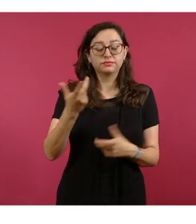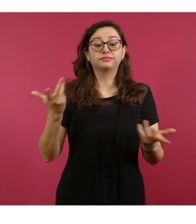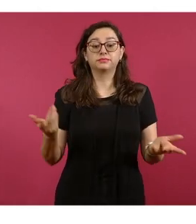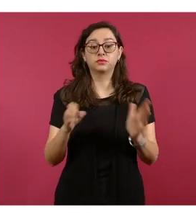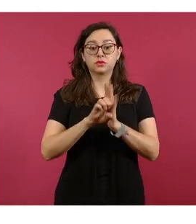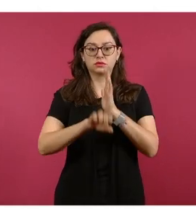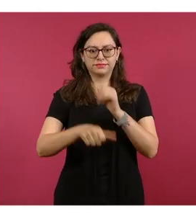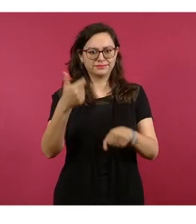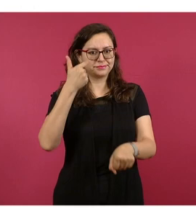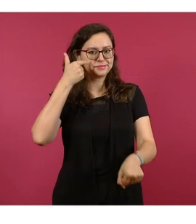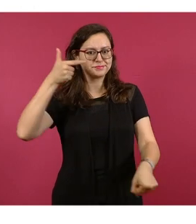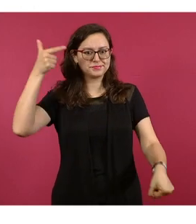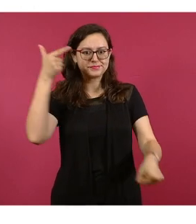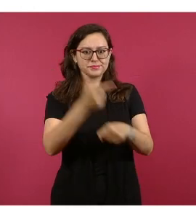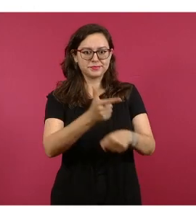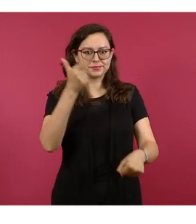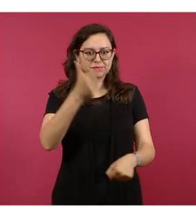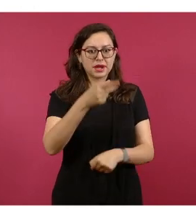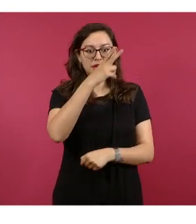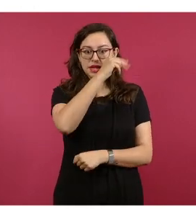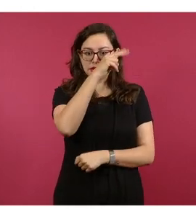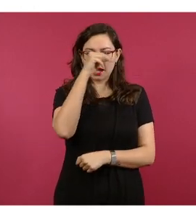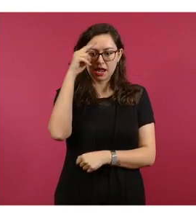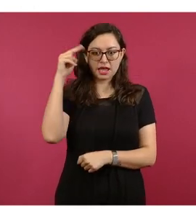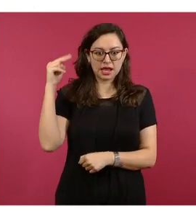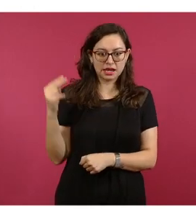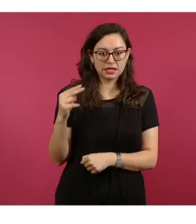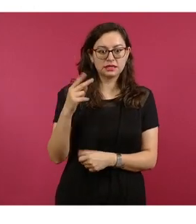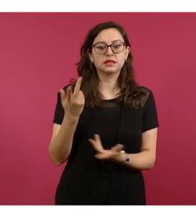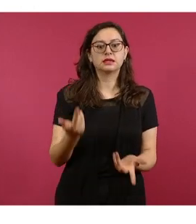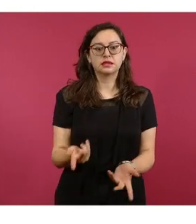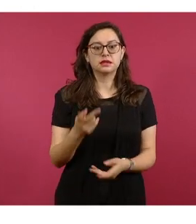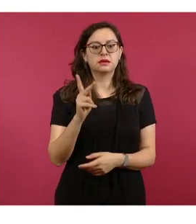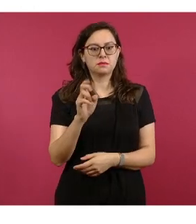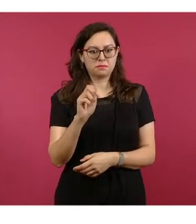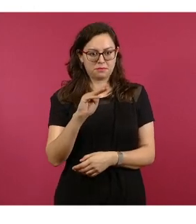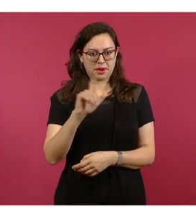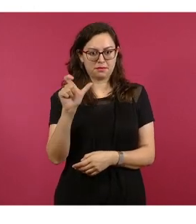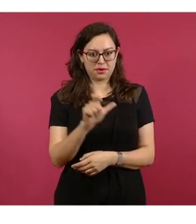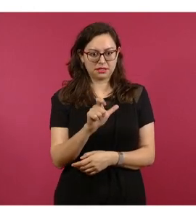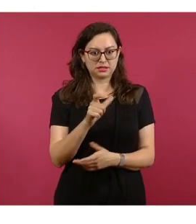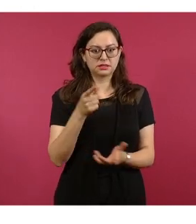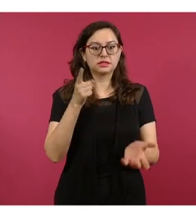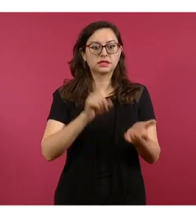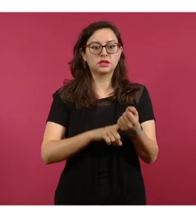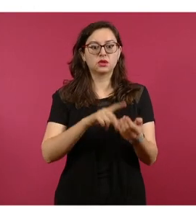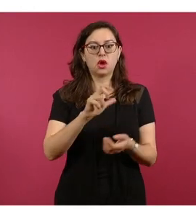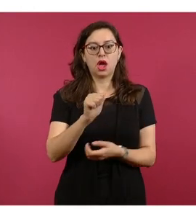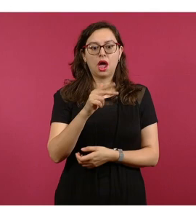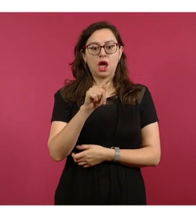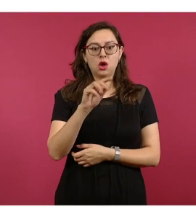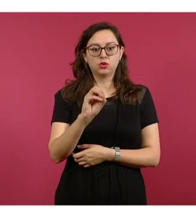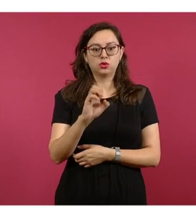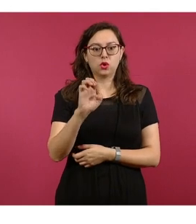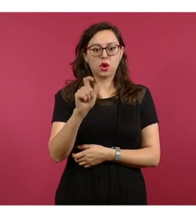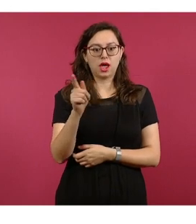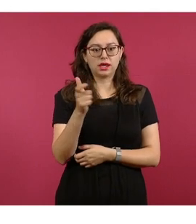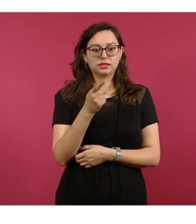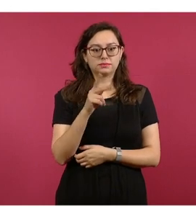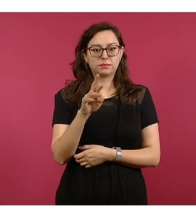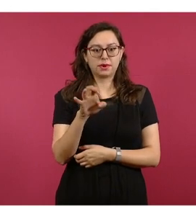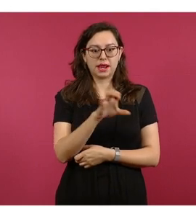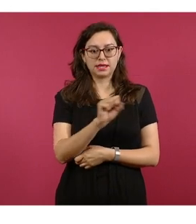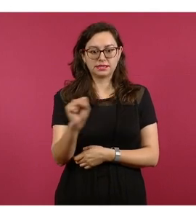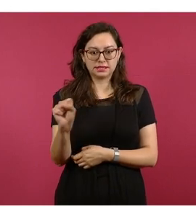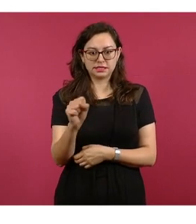Autoexpress GCM en Bahía de Banderas, Nayarit. Esta es una franquicia de Pemex con el litro de regular en 26 pesos con